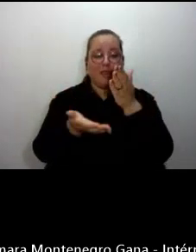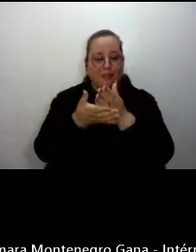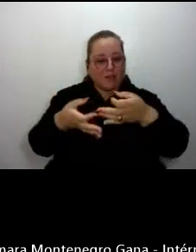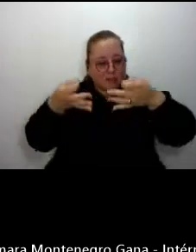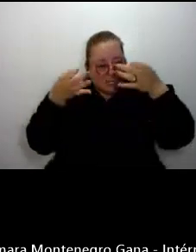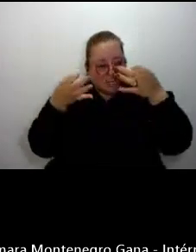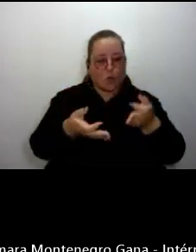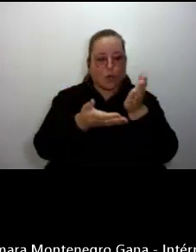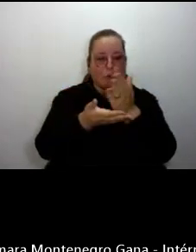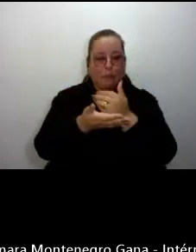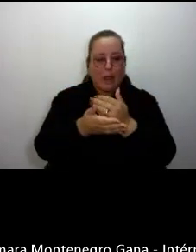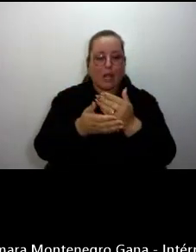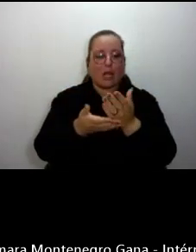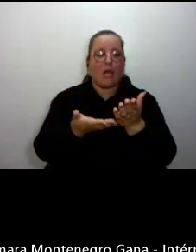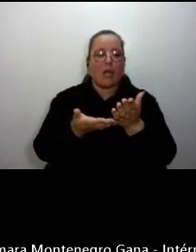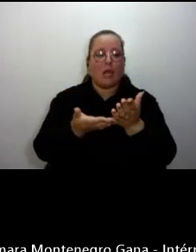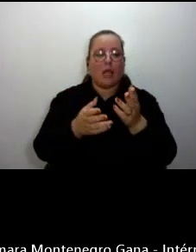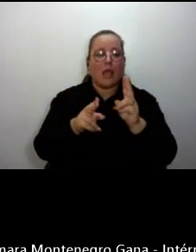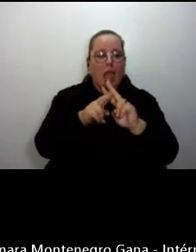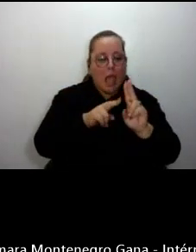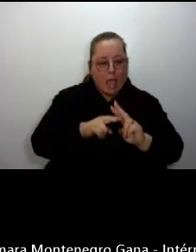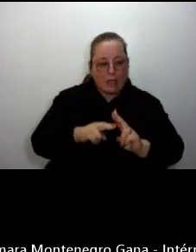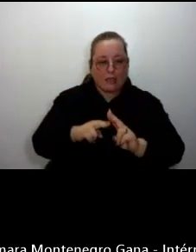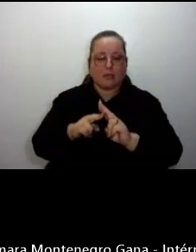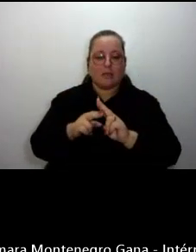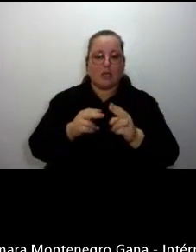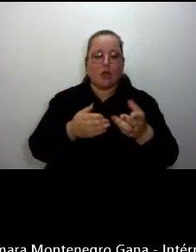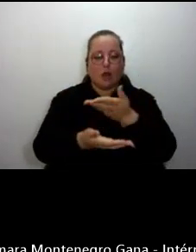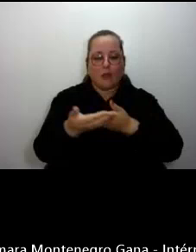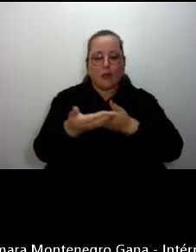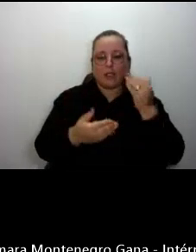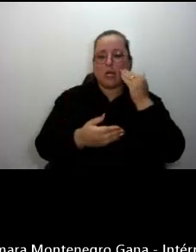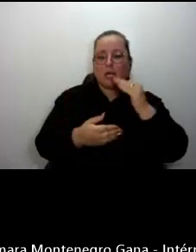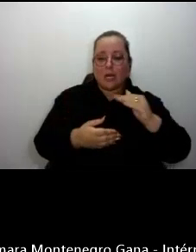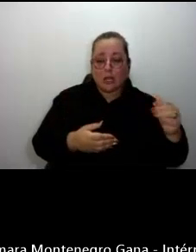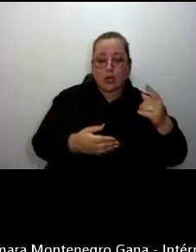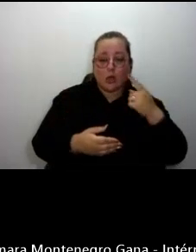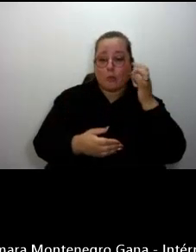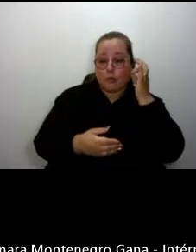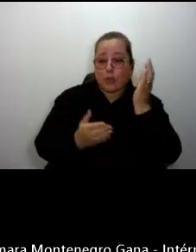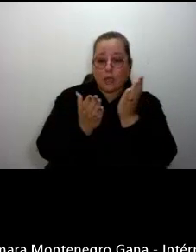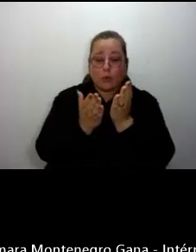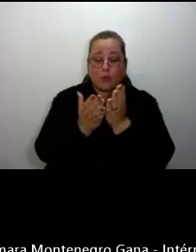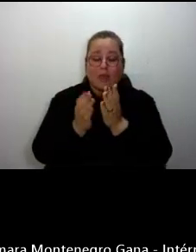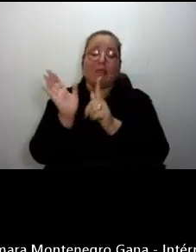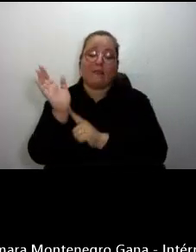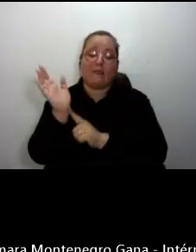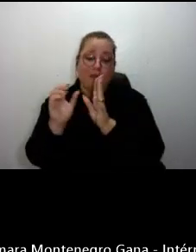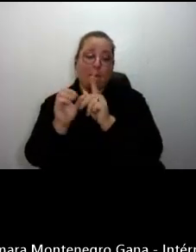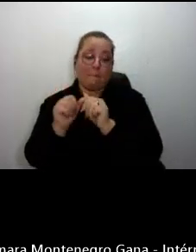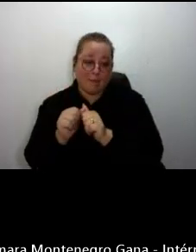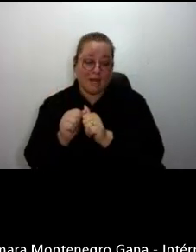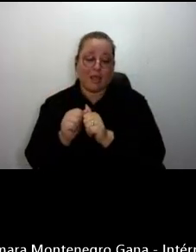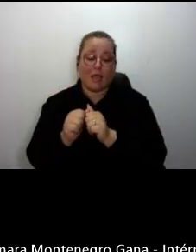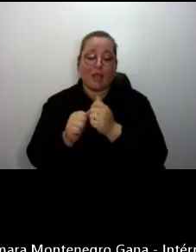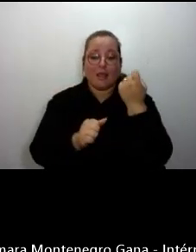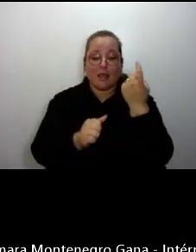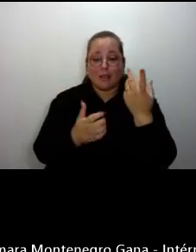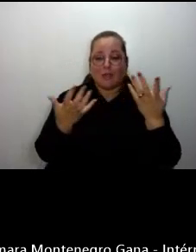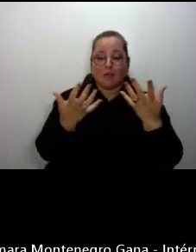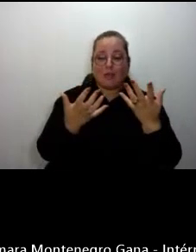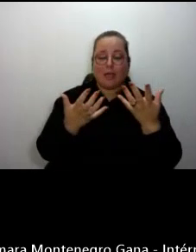sean construidos, ¿verdad?, en colaboración tanto con los niños, niñas y estudiantes y sus familias, entendiendo, ¿verdad?, que el